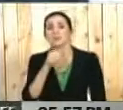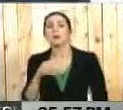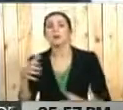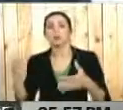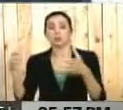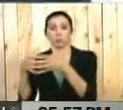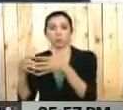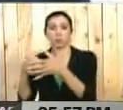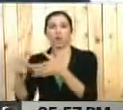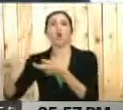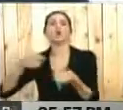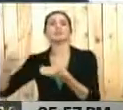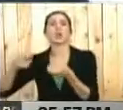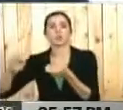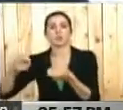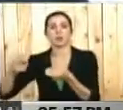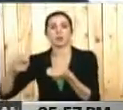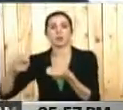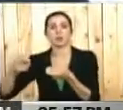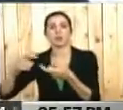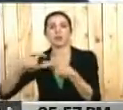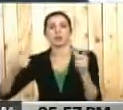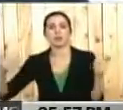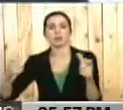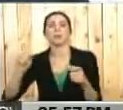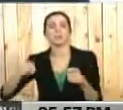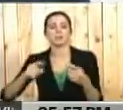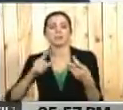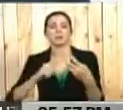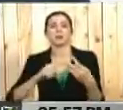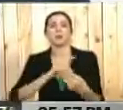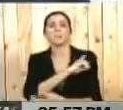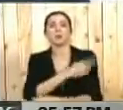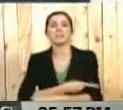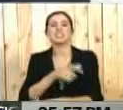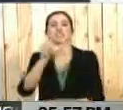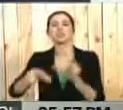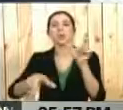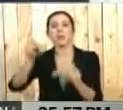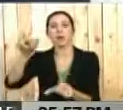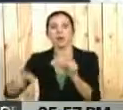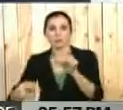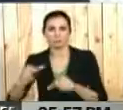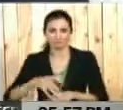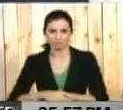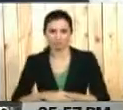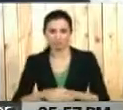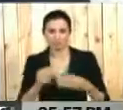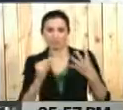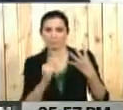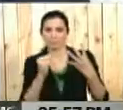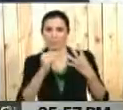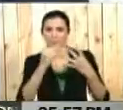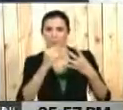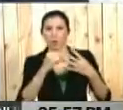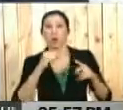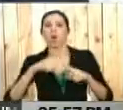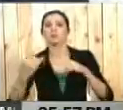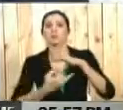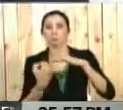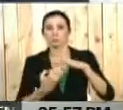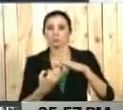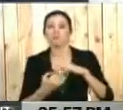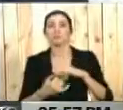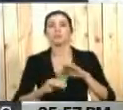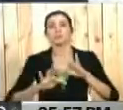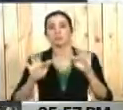nacional, para eso hay un poder ciudadano, para eso hay los mecanismos de